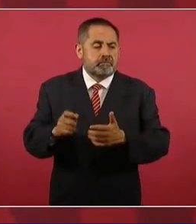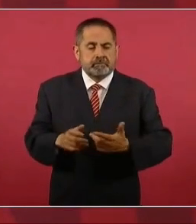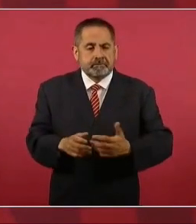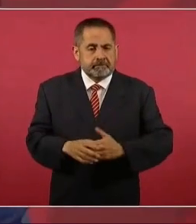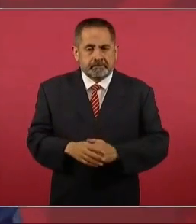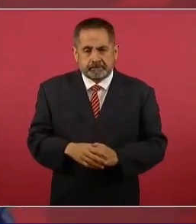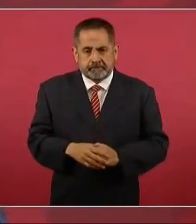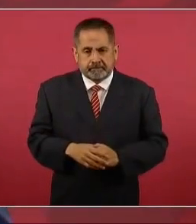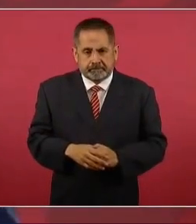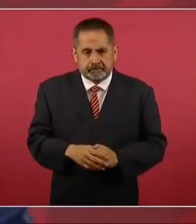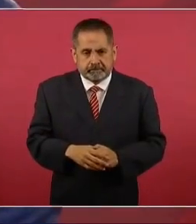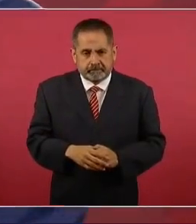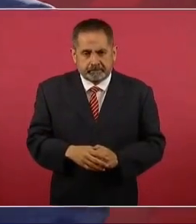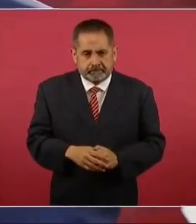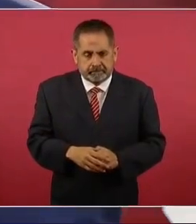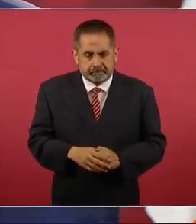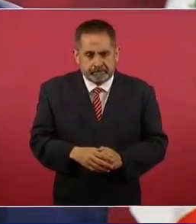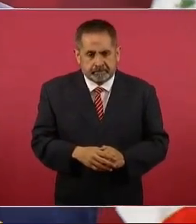pues en